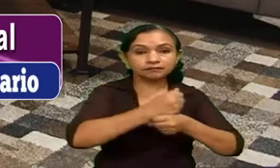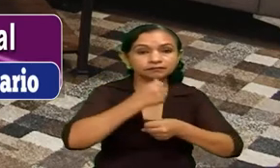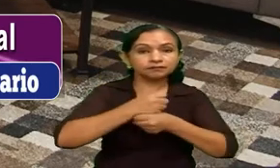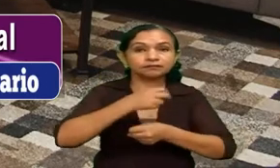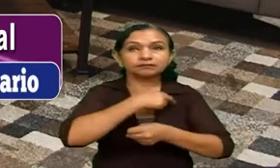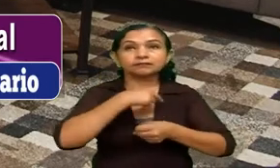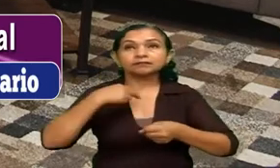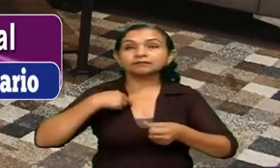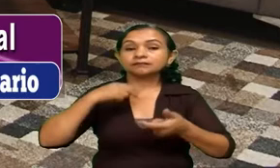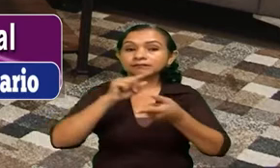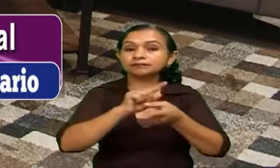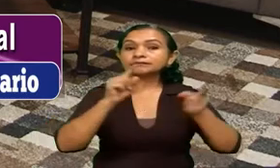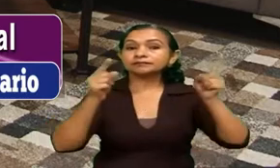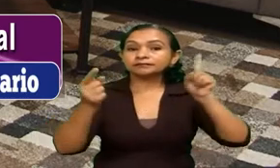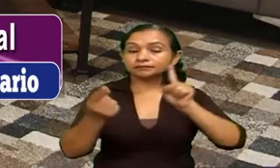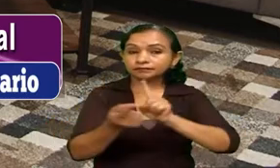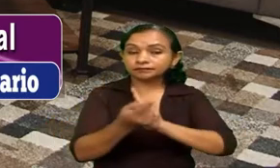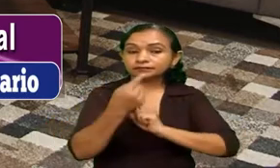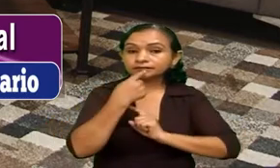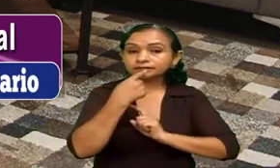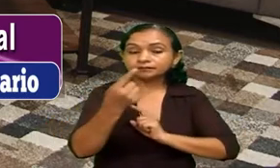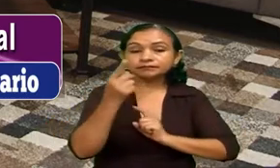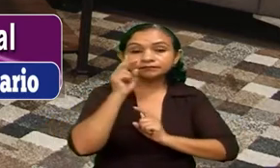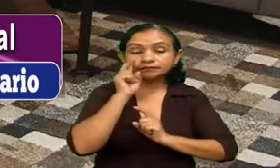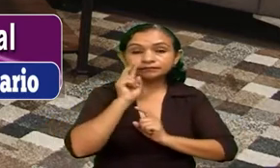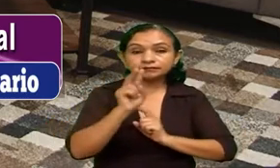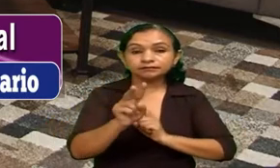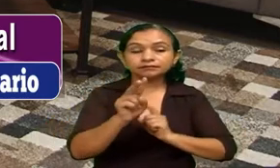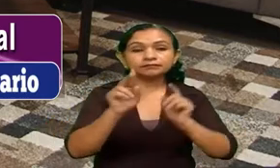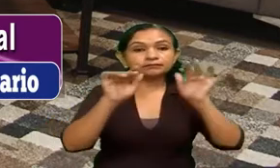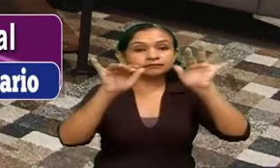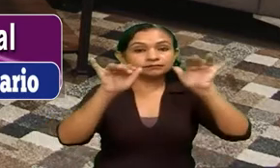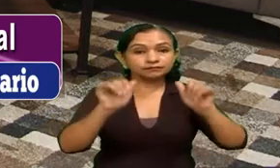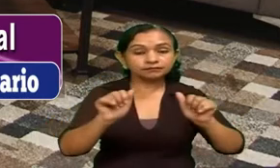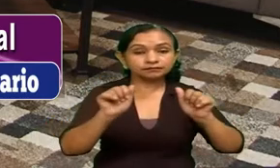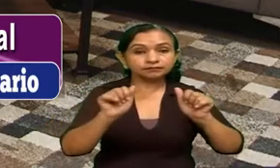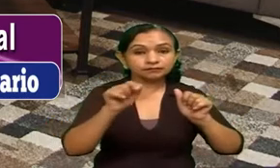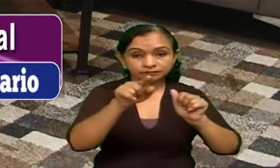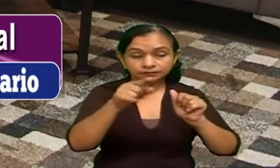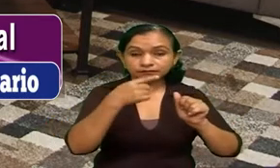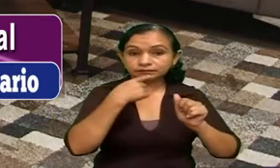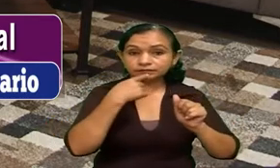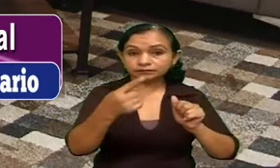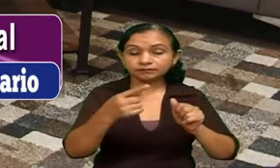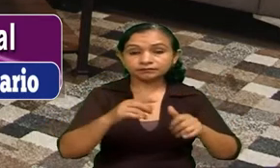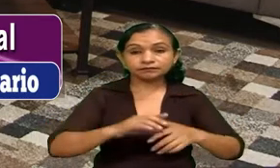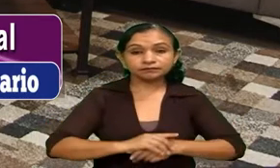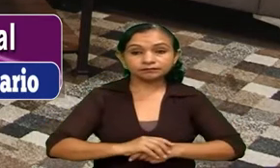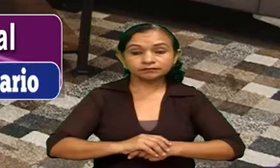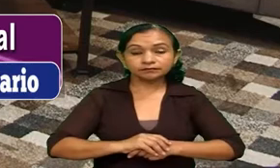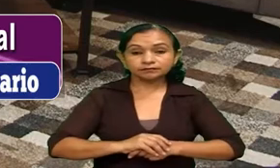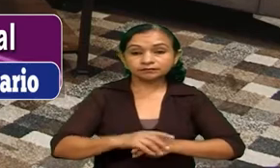a cambiar, así como lo hemos venido viendo. Ya cuando vos le decís